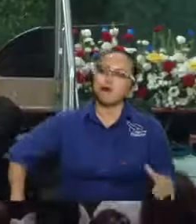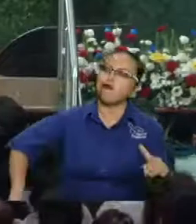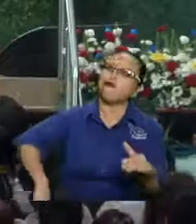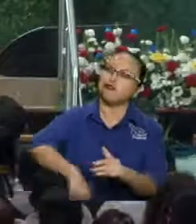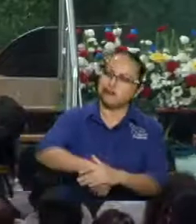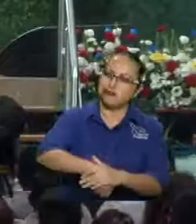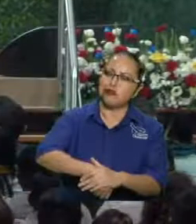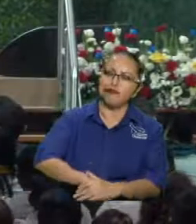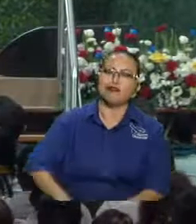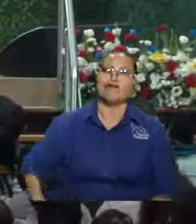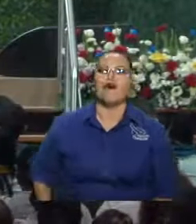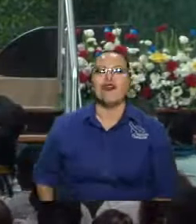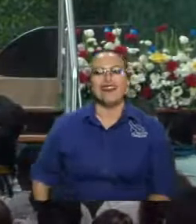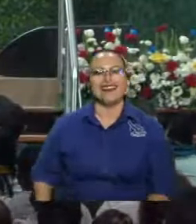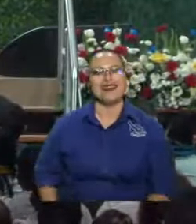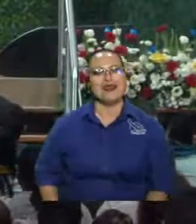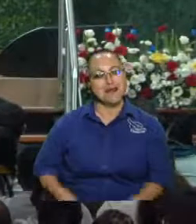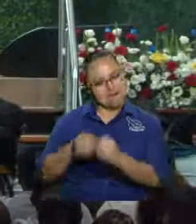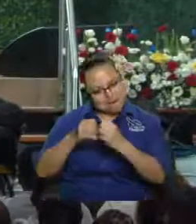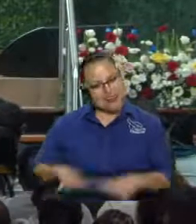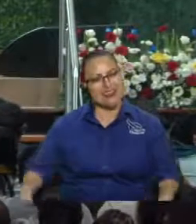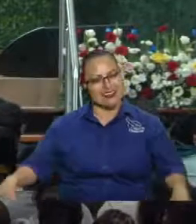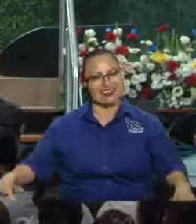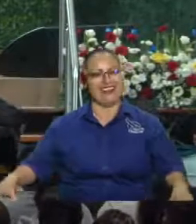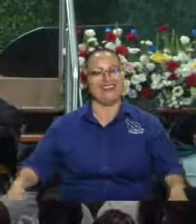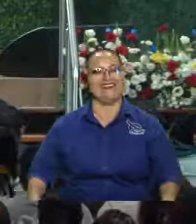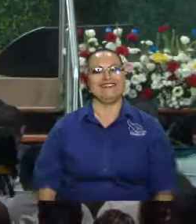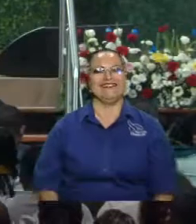han dejado a algunos grandes equipos en algún momento, ¿verdad?